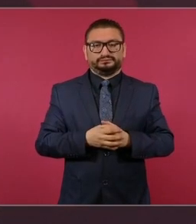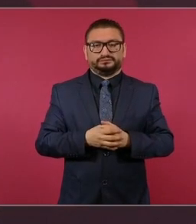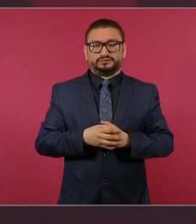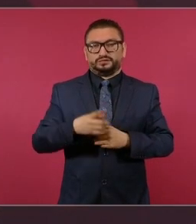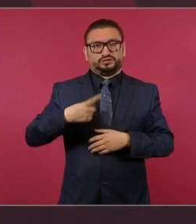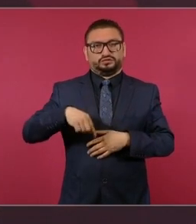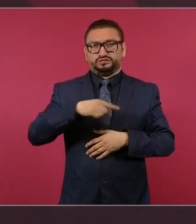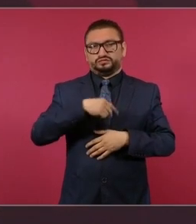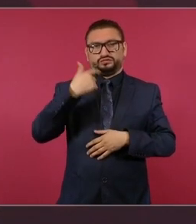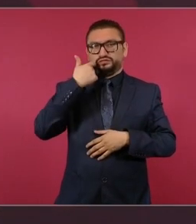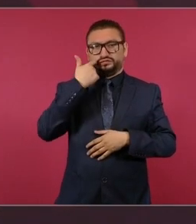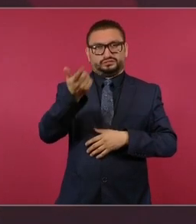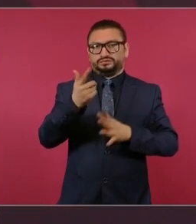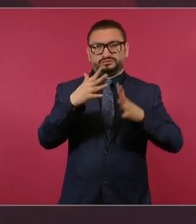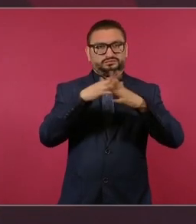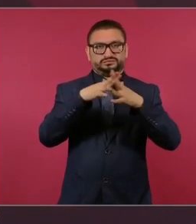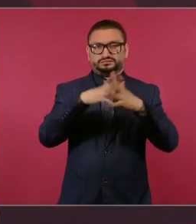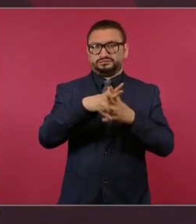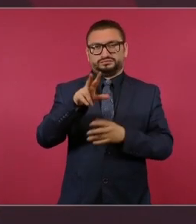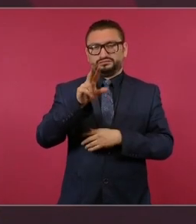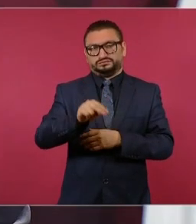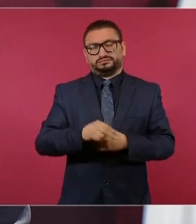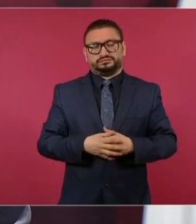y nosotros no queremos eso